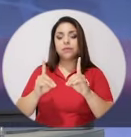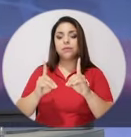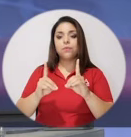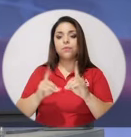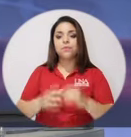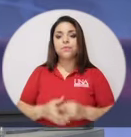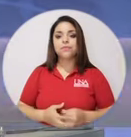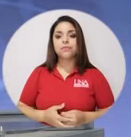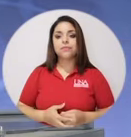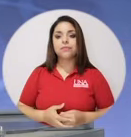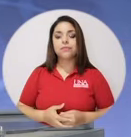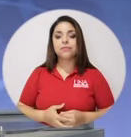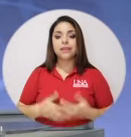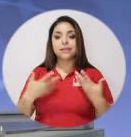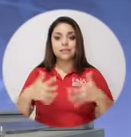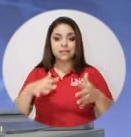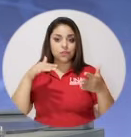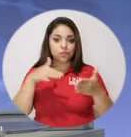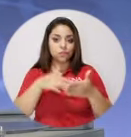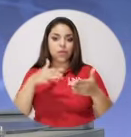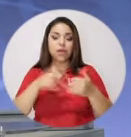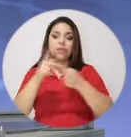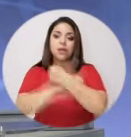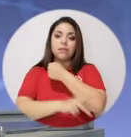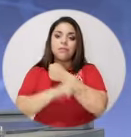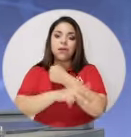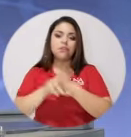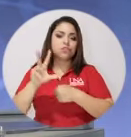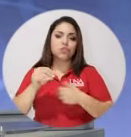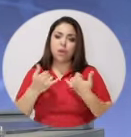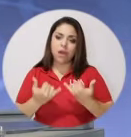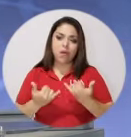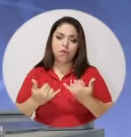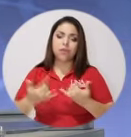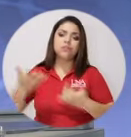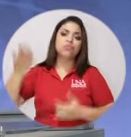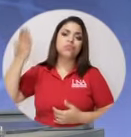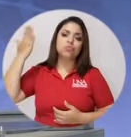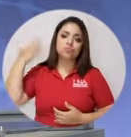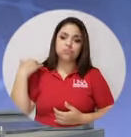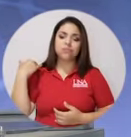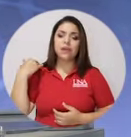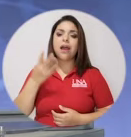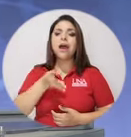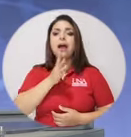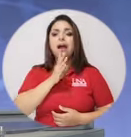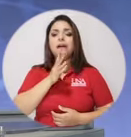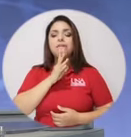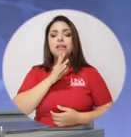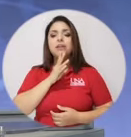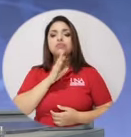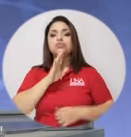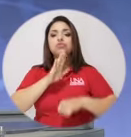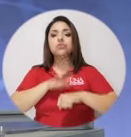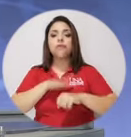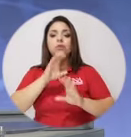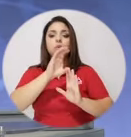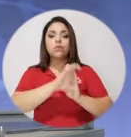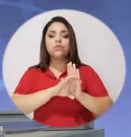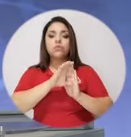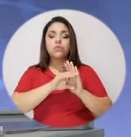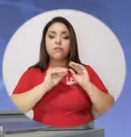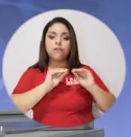vienen estudiando en el país, no de ahora, sino desde hace mucho, está el tema precisamente del currículo de la